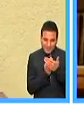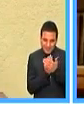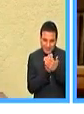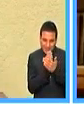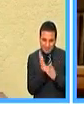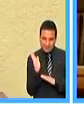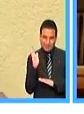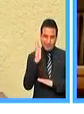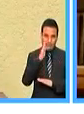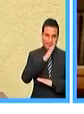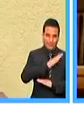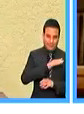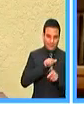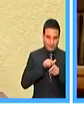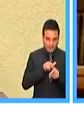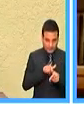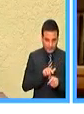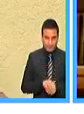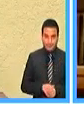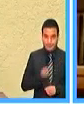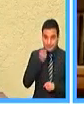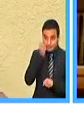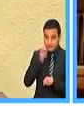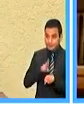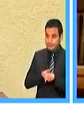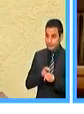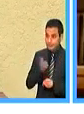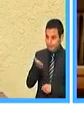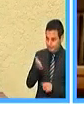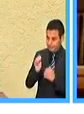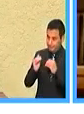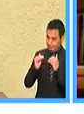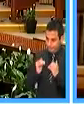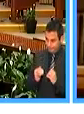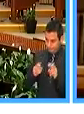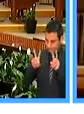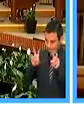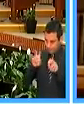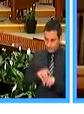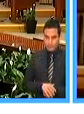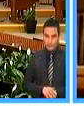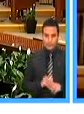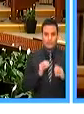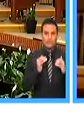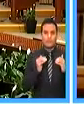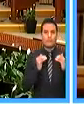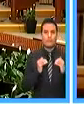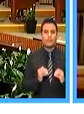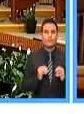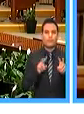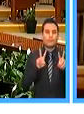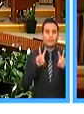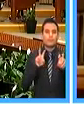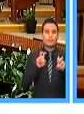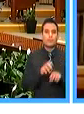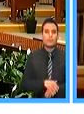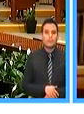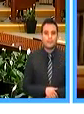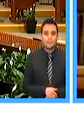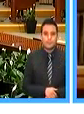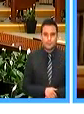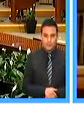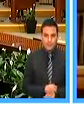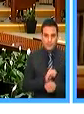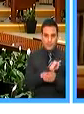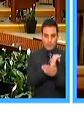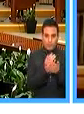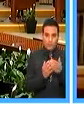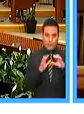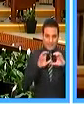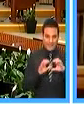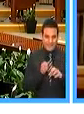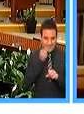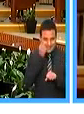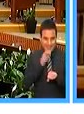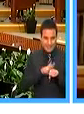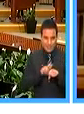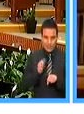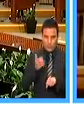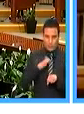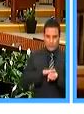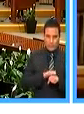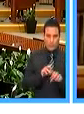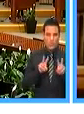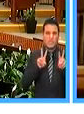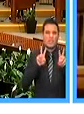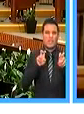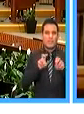espero que sean varios más, respaldan la investigación que hizo la Unidad Técnica de Fiscalización y los